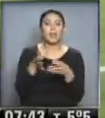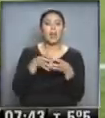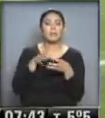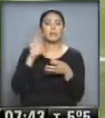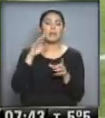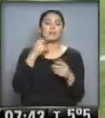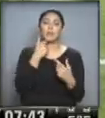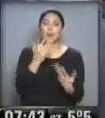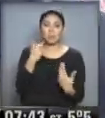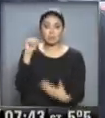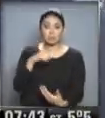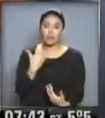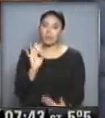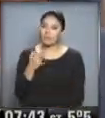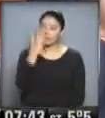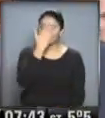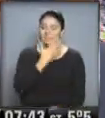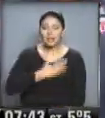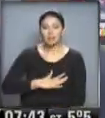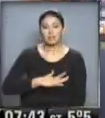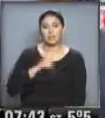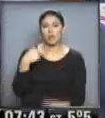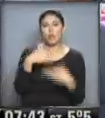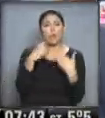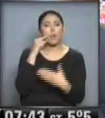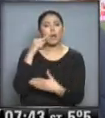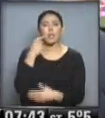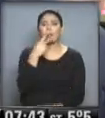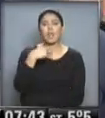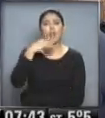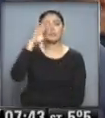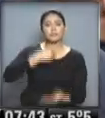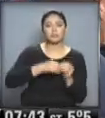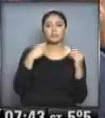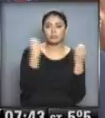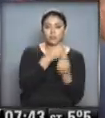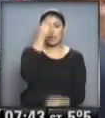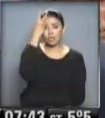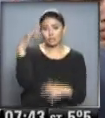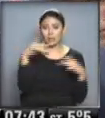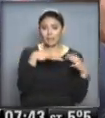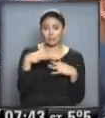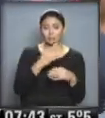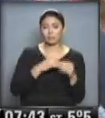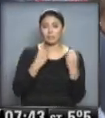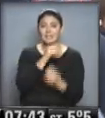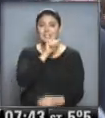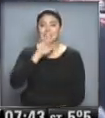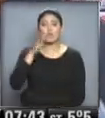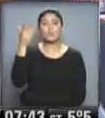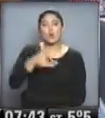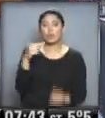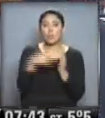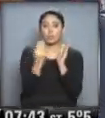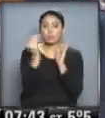puede perder, pero hay que estar tranquilo. La respuesta y la entrega a los jugadores tuvo durante estos 12 partidos que nos tocó dirigir. Hemos sacado más del 65% de los